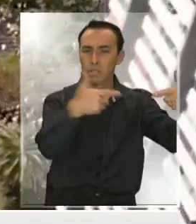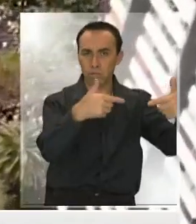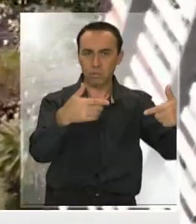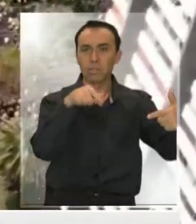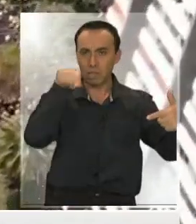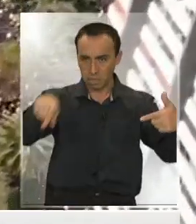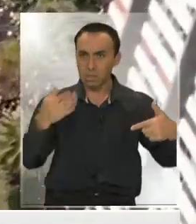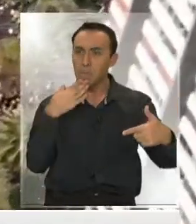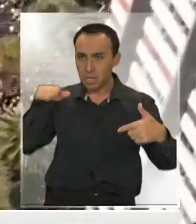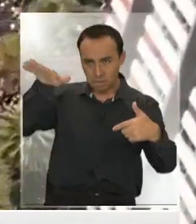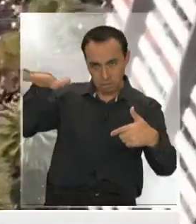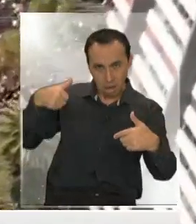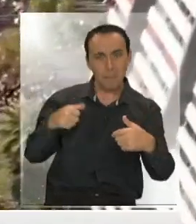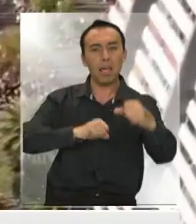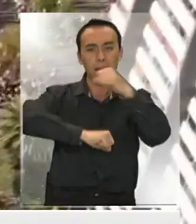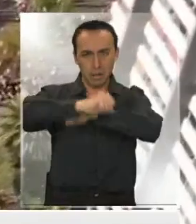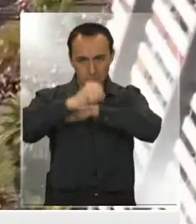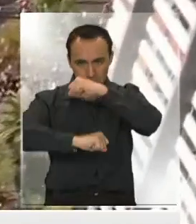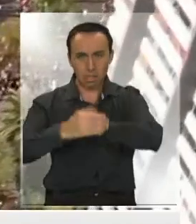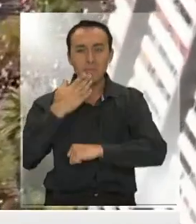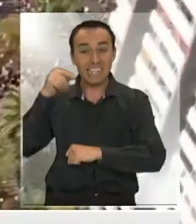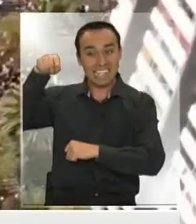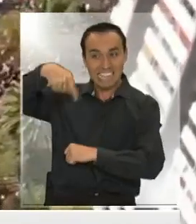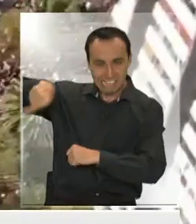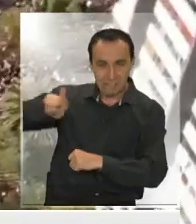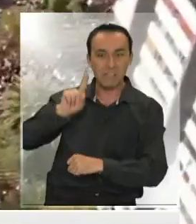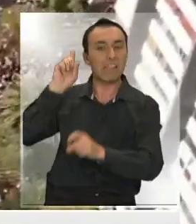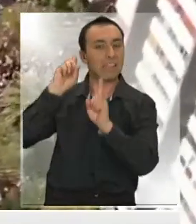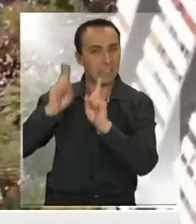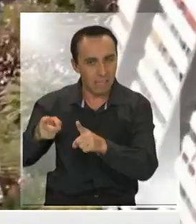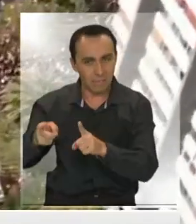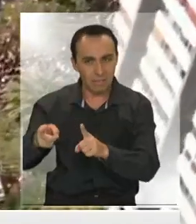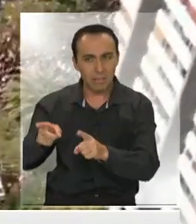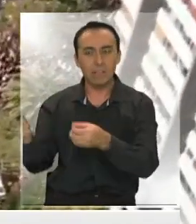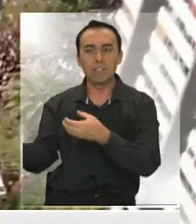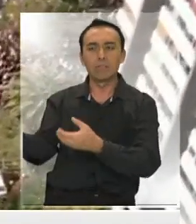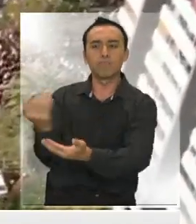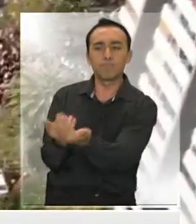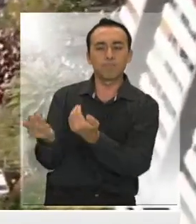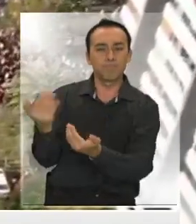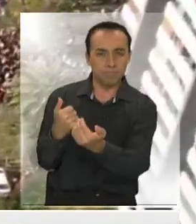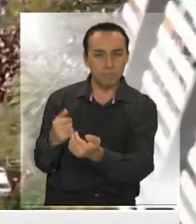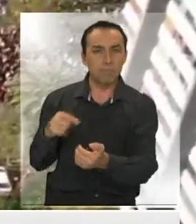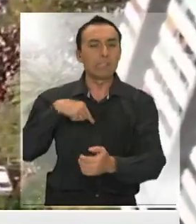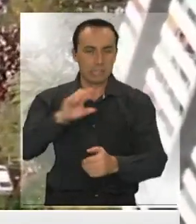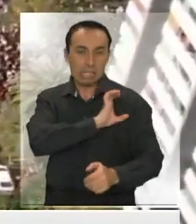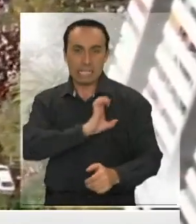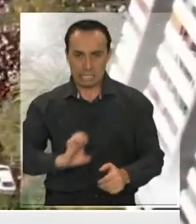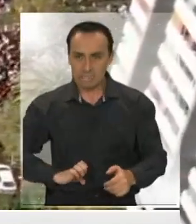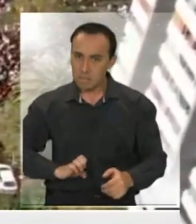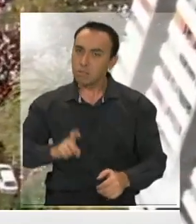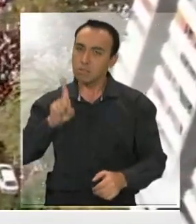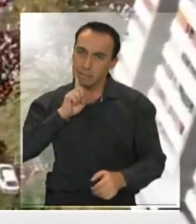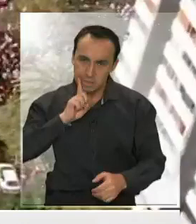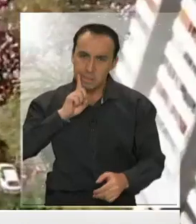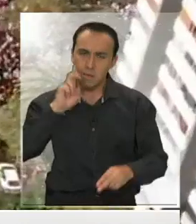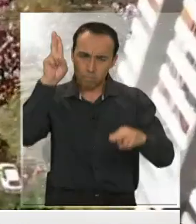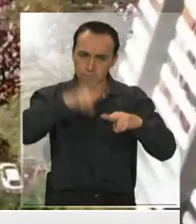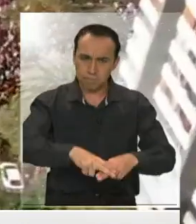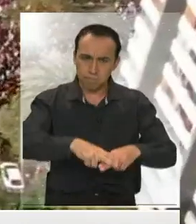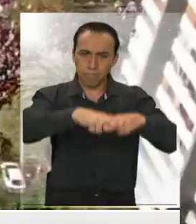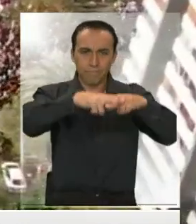los empresarios, porque precisamente ellos van a tener que contribuir más, si es evidente, cuando nuestro Estado tiene también recursos finitos, no